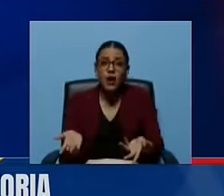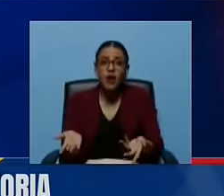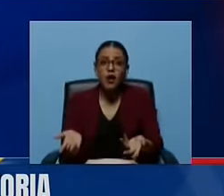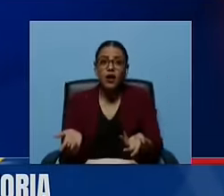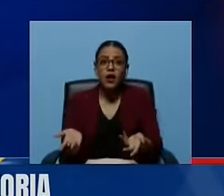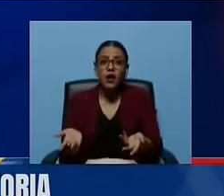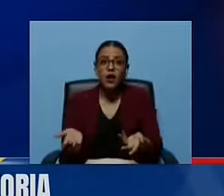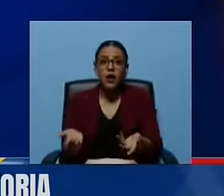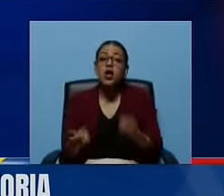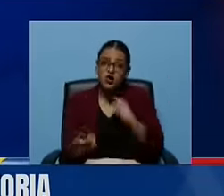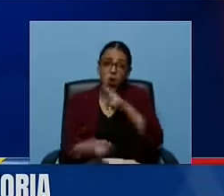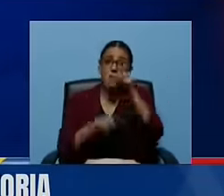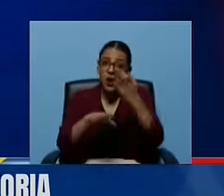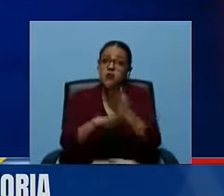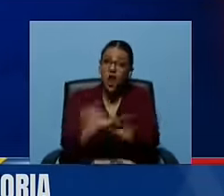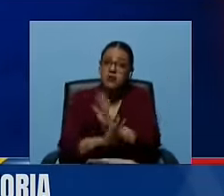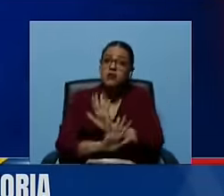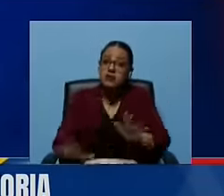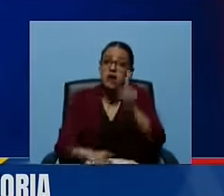Yo se los pregunté, ¿verdad?